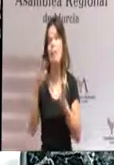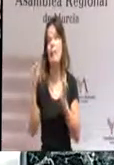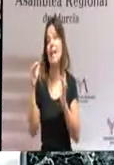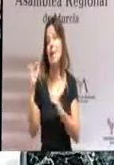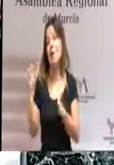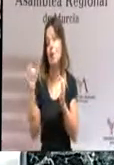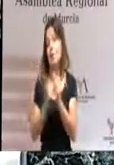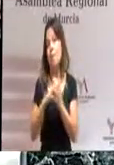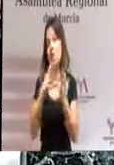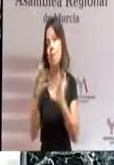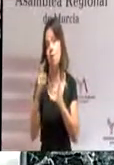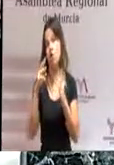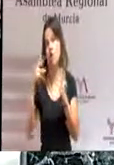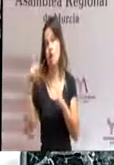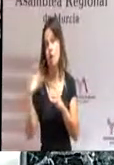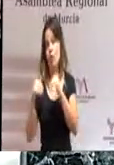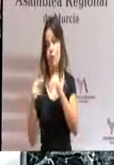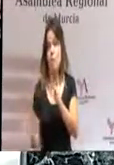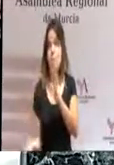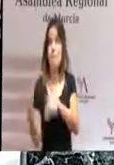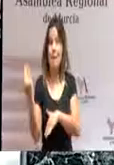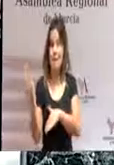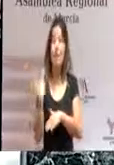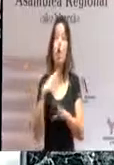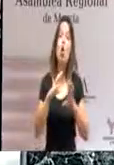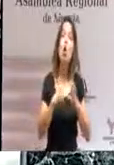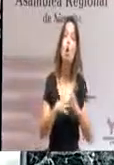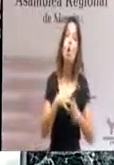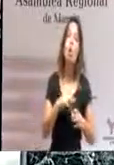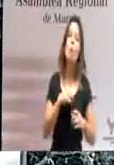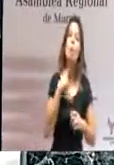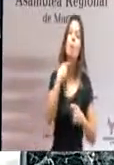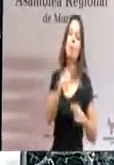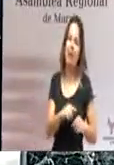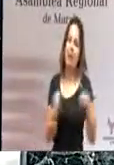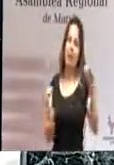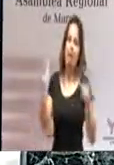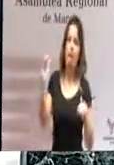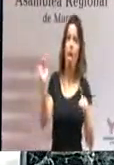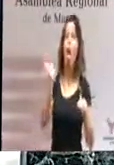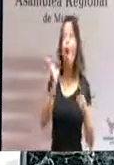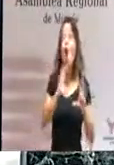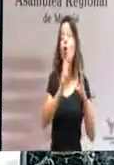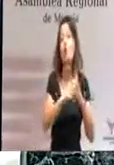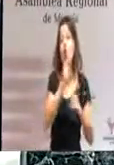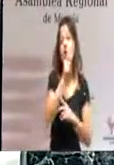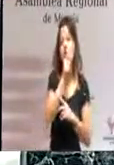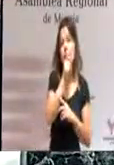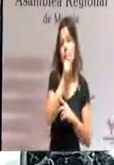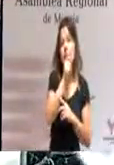95.981 votos, Podemos ha perdido 11.200, o el Partido Socialista, que ha perdido